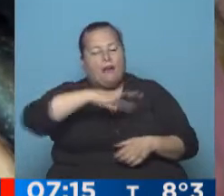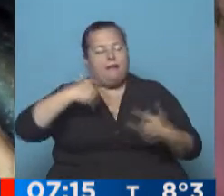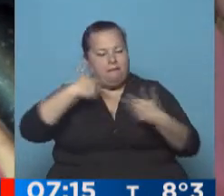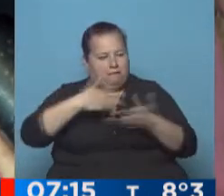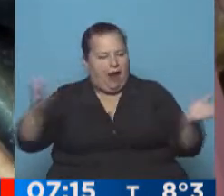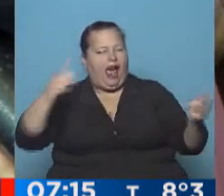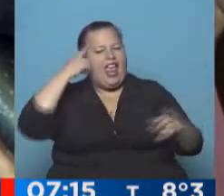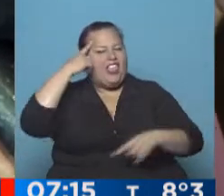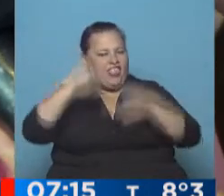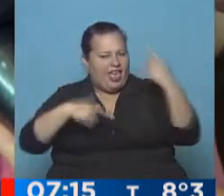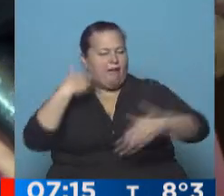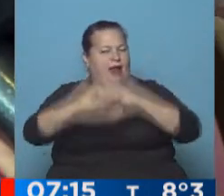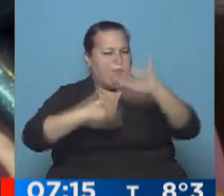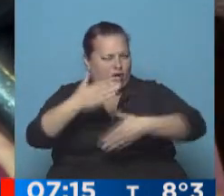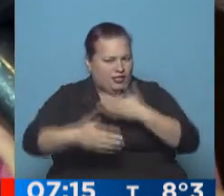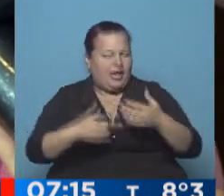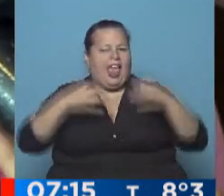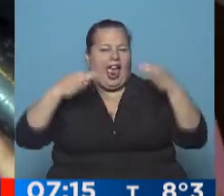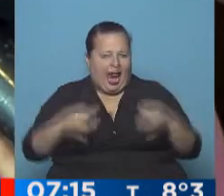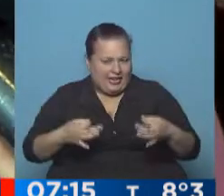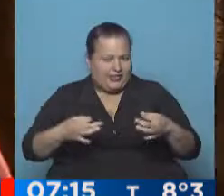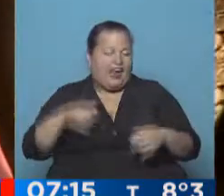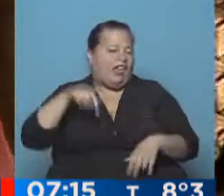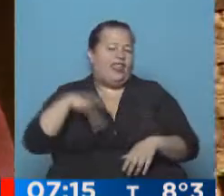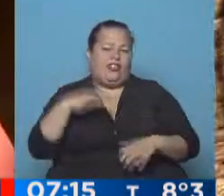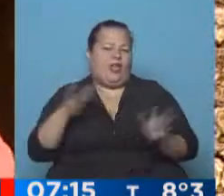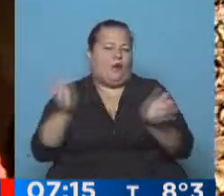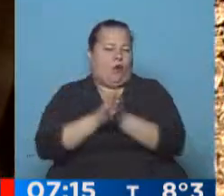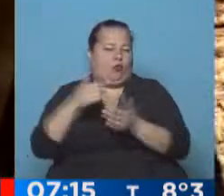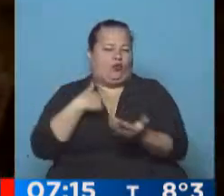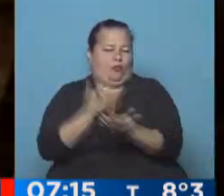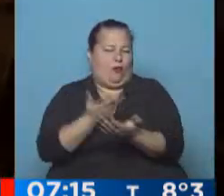amplia, con ideales progresistas y éticos, que hoy tiene que acompañar nuestra propuesta.